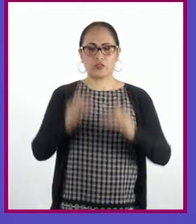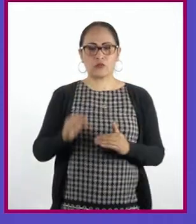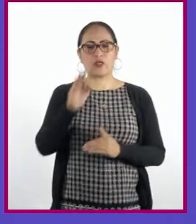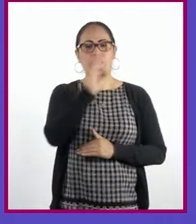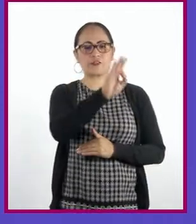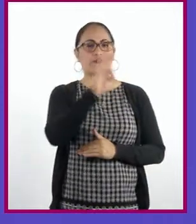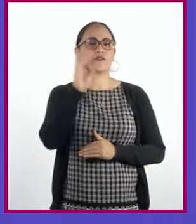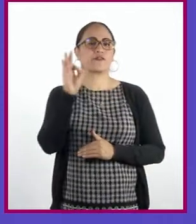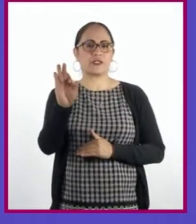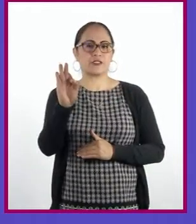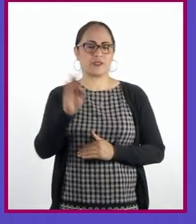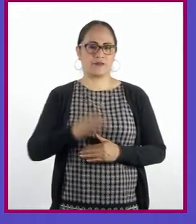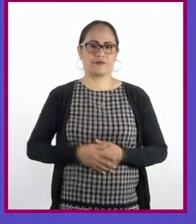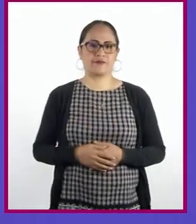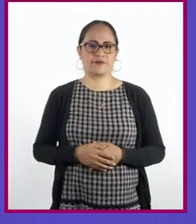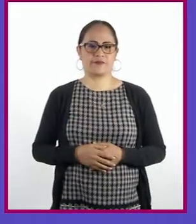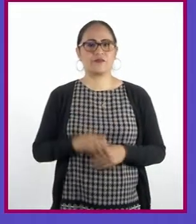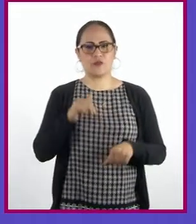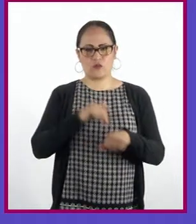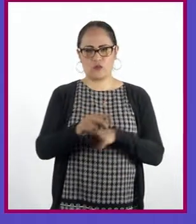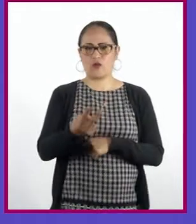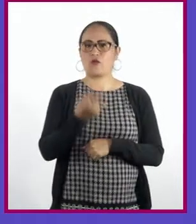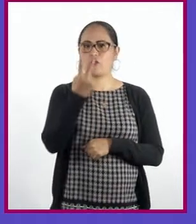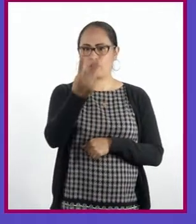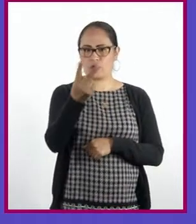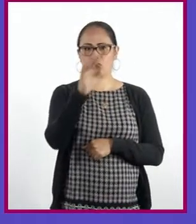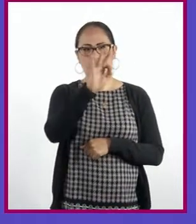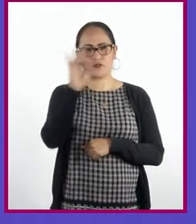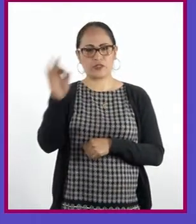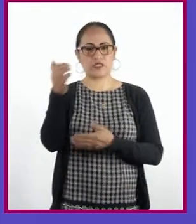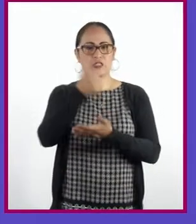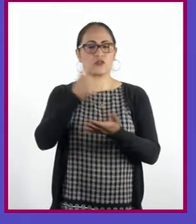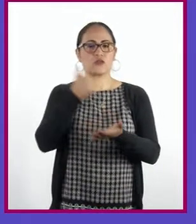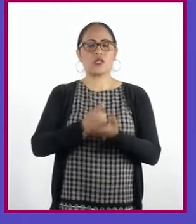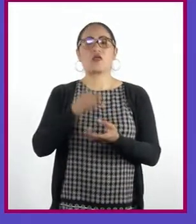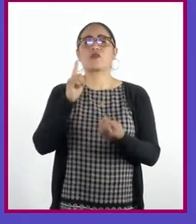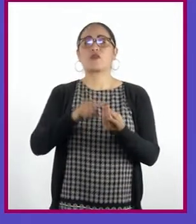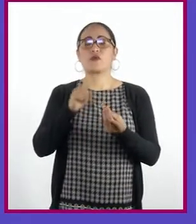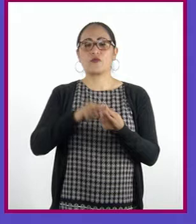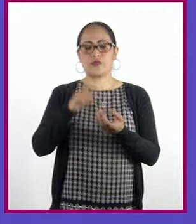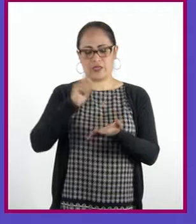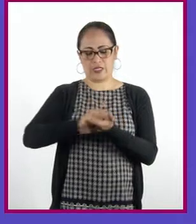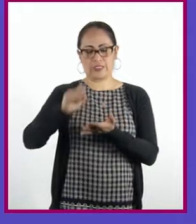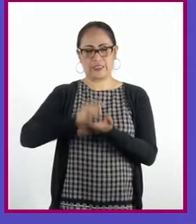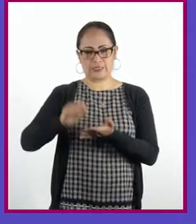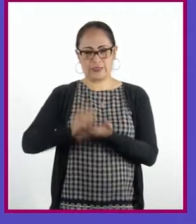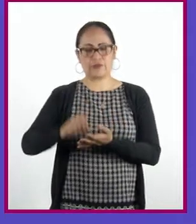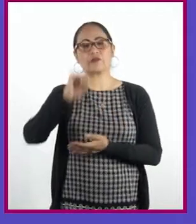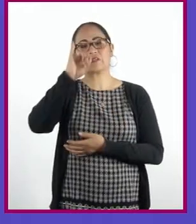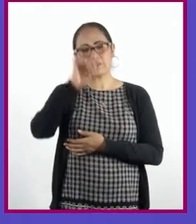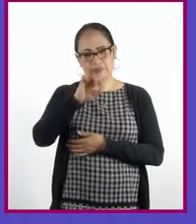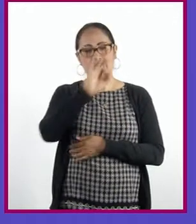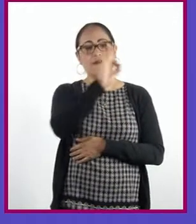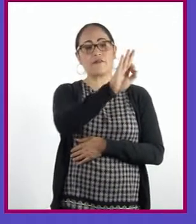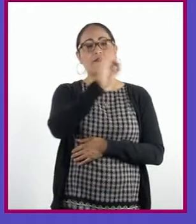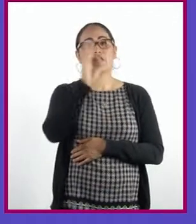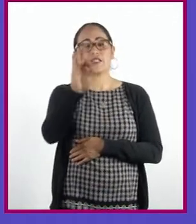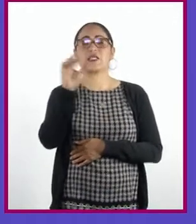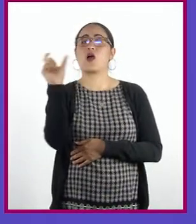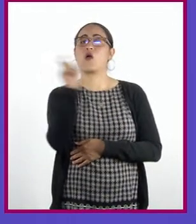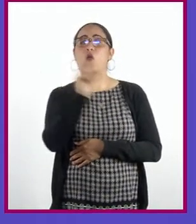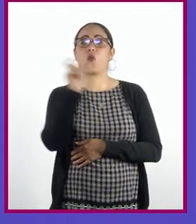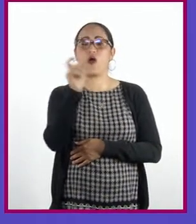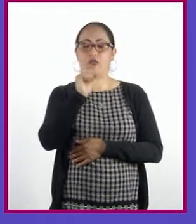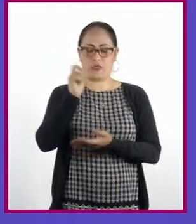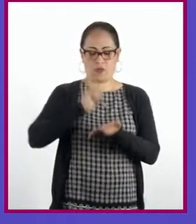que corresponde a 2. Fecha y ciudad en la que se escribe. La fecha indica cuándo se emitió la